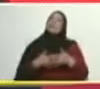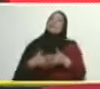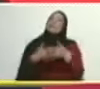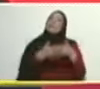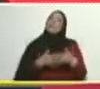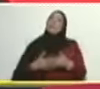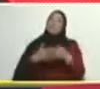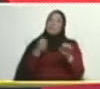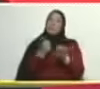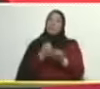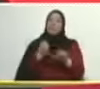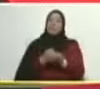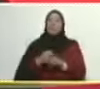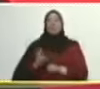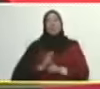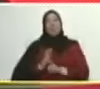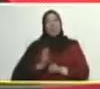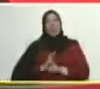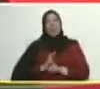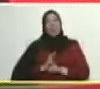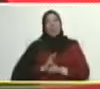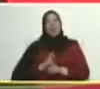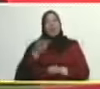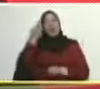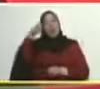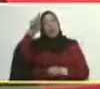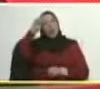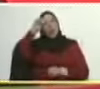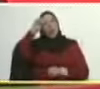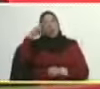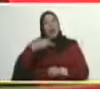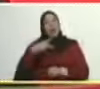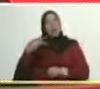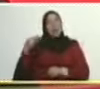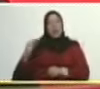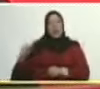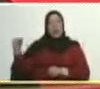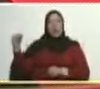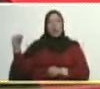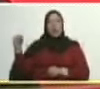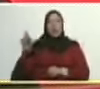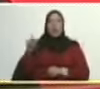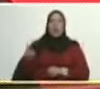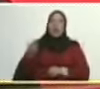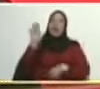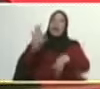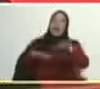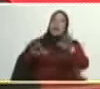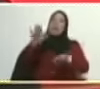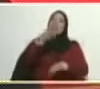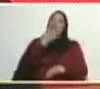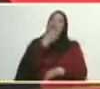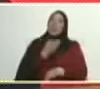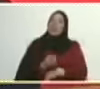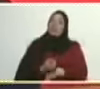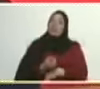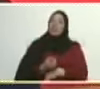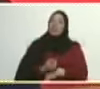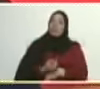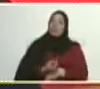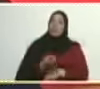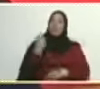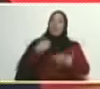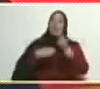varios países de la región, entre ellos Cuba, Venezuela y Nicaragua. El pasado 15 de diciembre, a través de